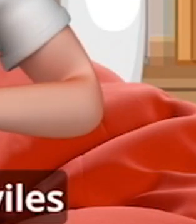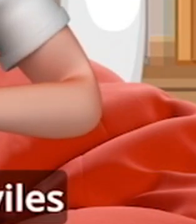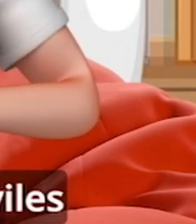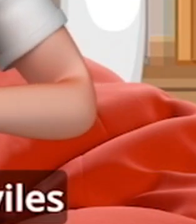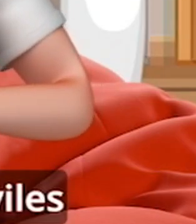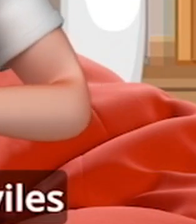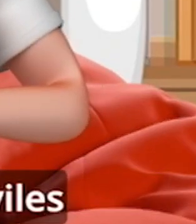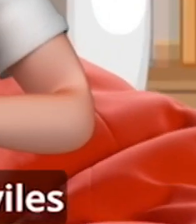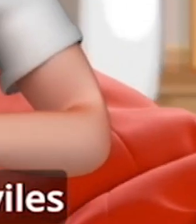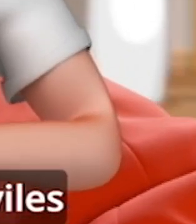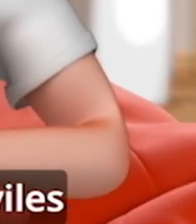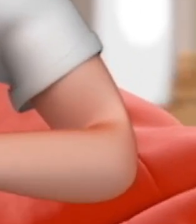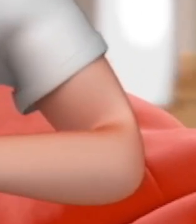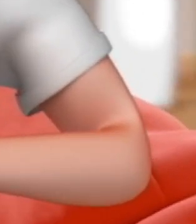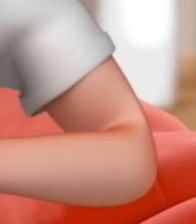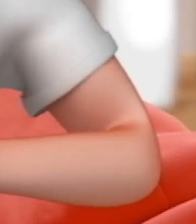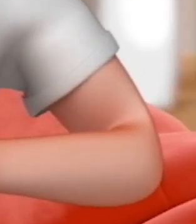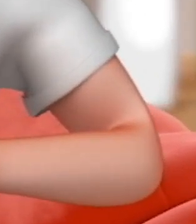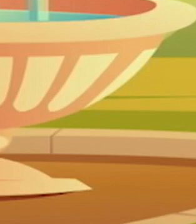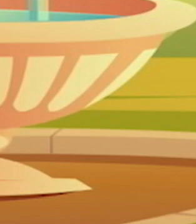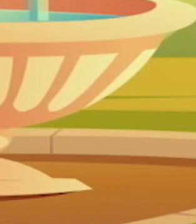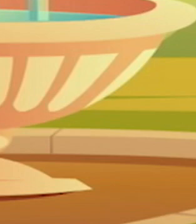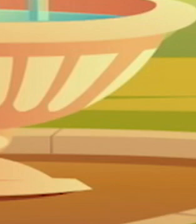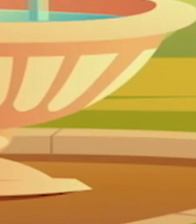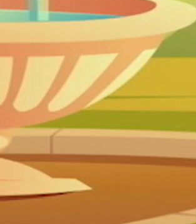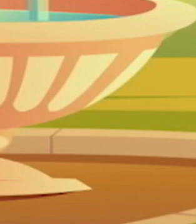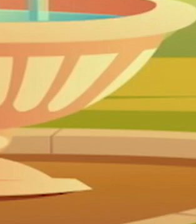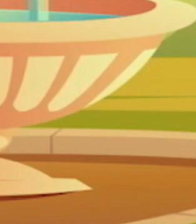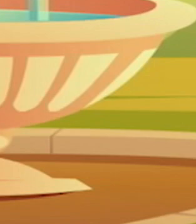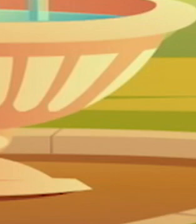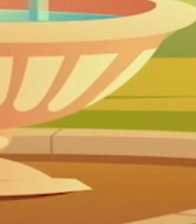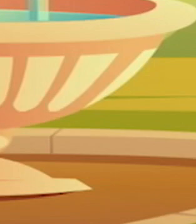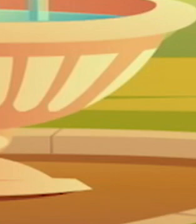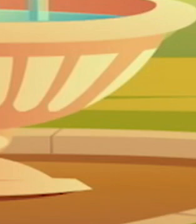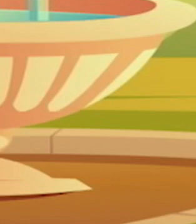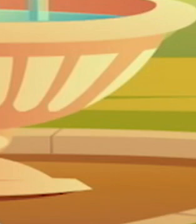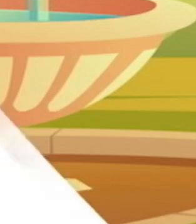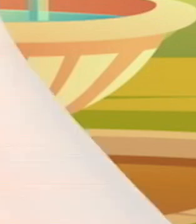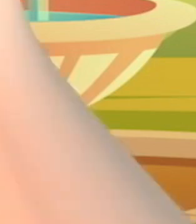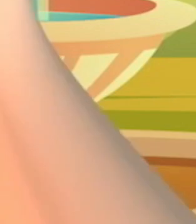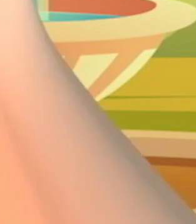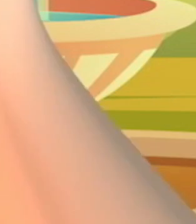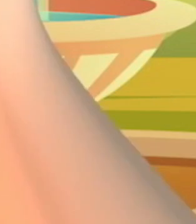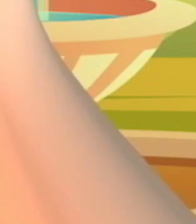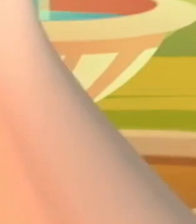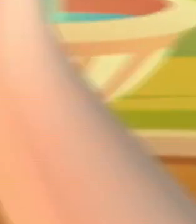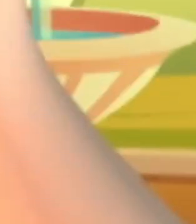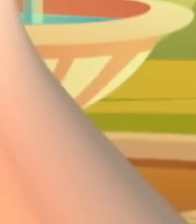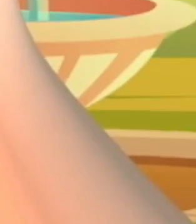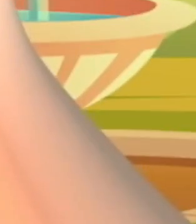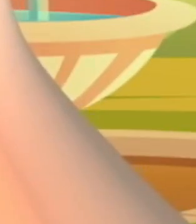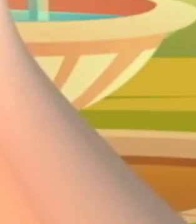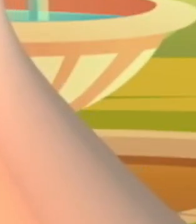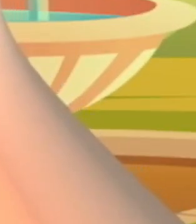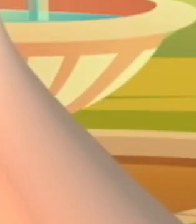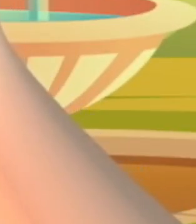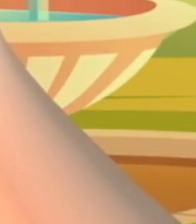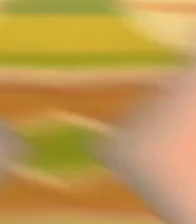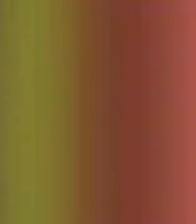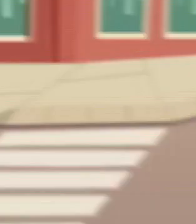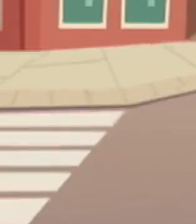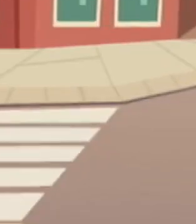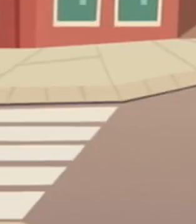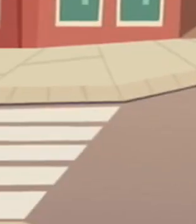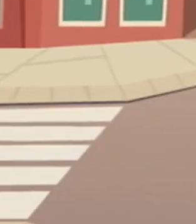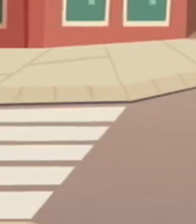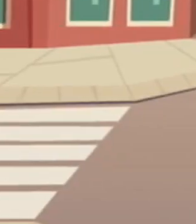tendrá acceso a las redes móviles sin inconvenientes. Un email duplicado se encuentra en 2 o más celulares y podría bloquear su conexión.